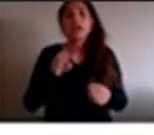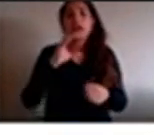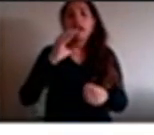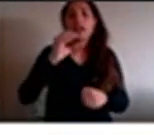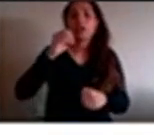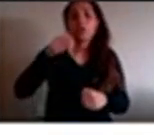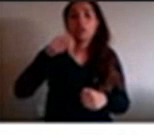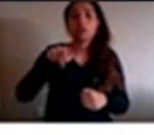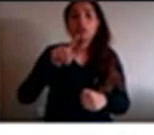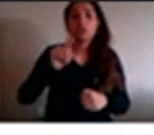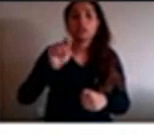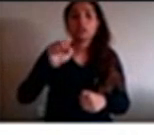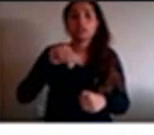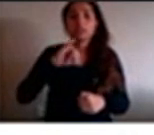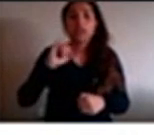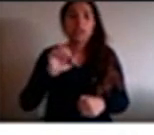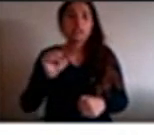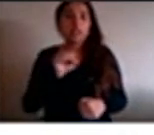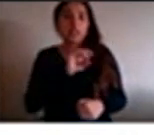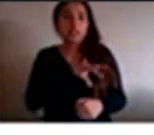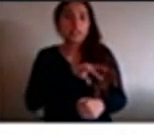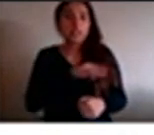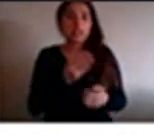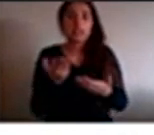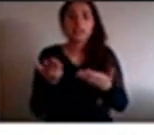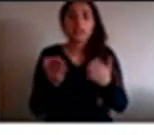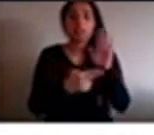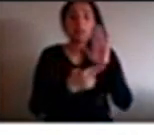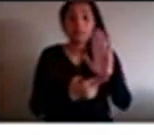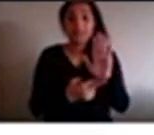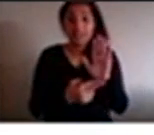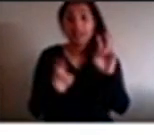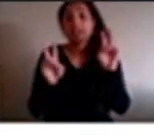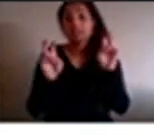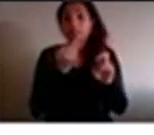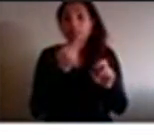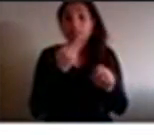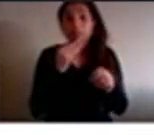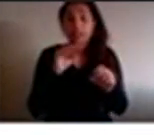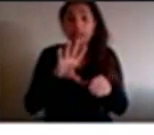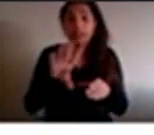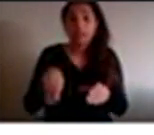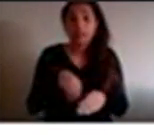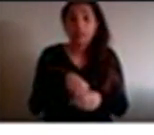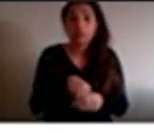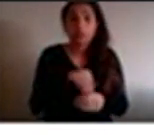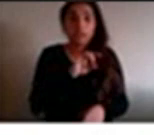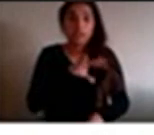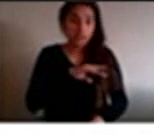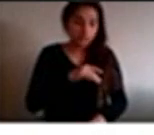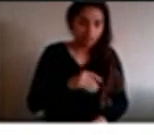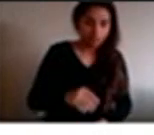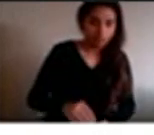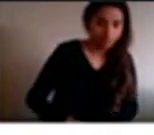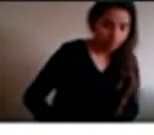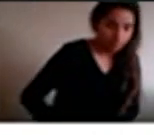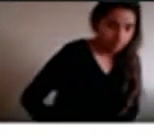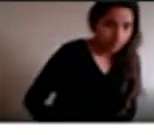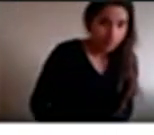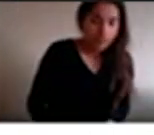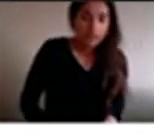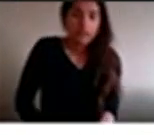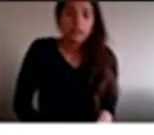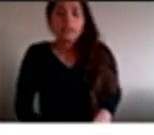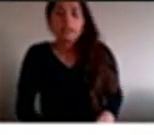de Chile, que nos va a presentar sobre la ley de inclusión laboral en